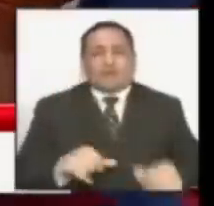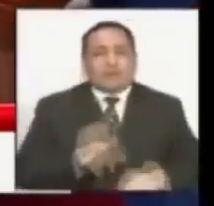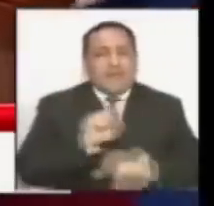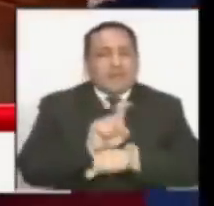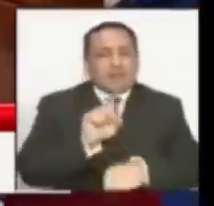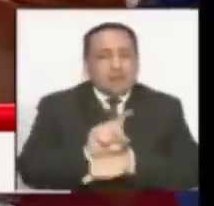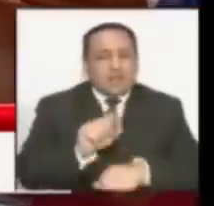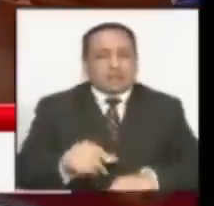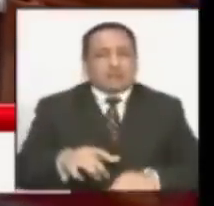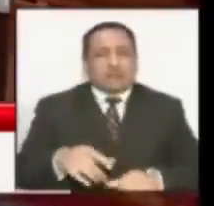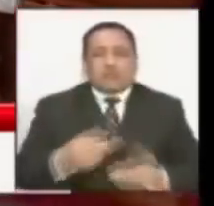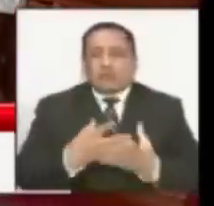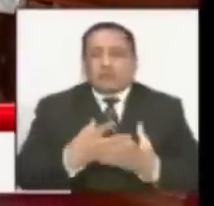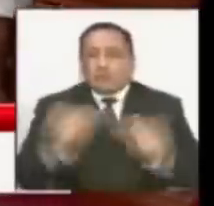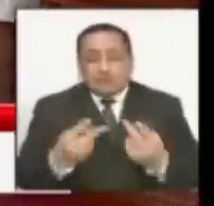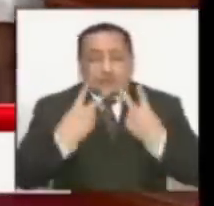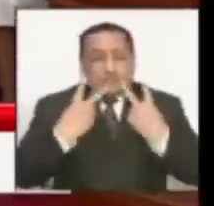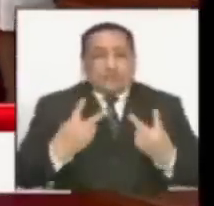lo necesitan.